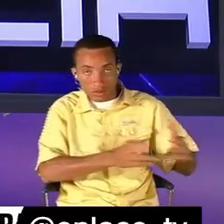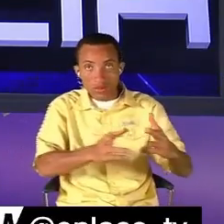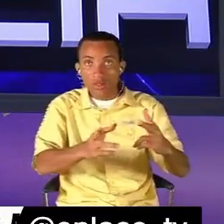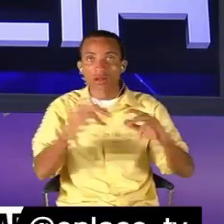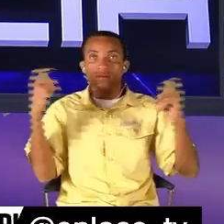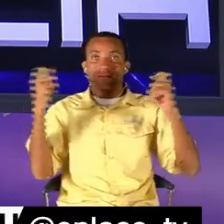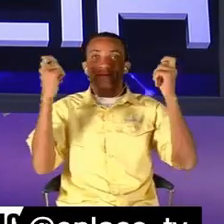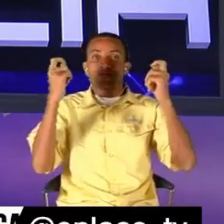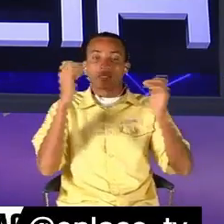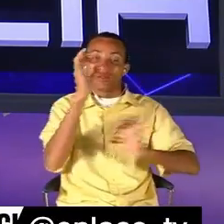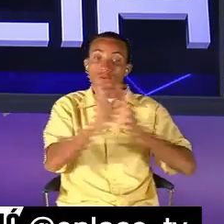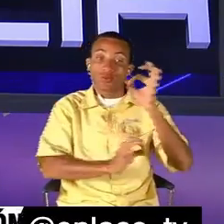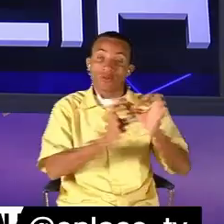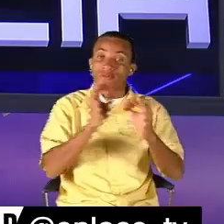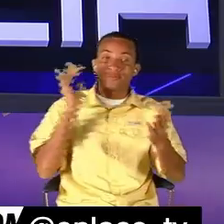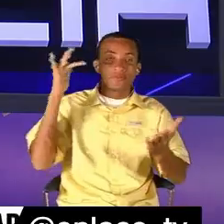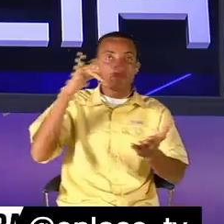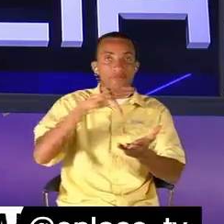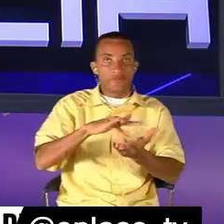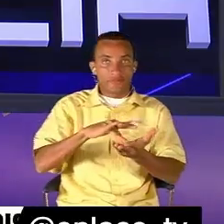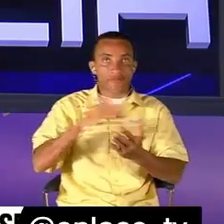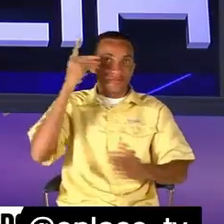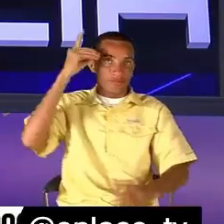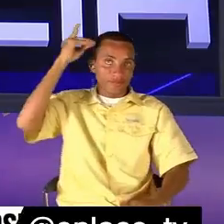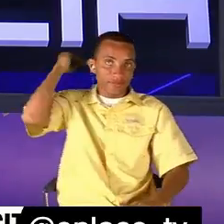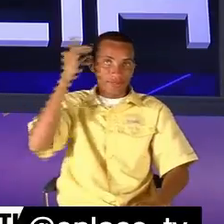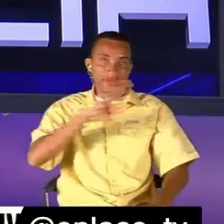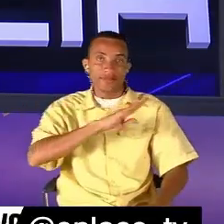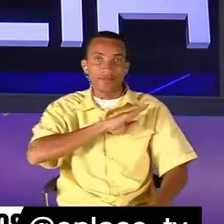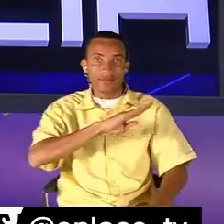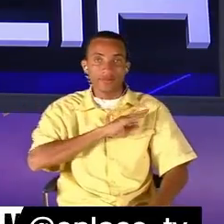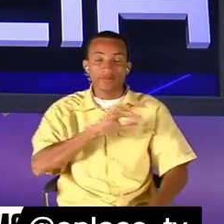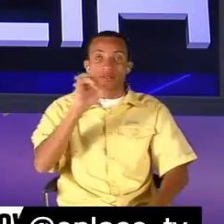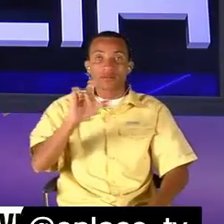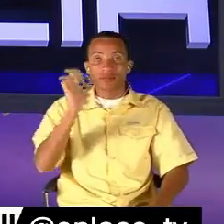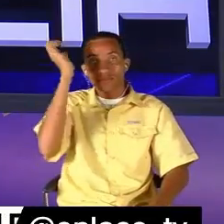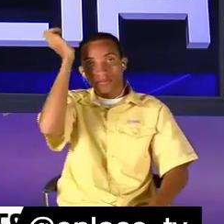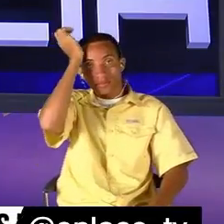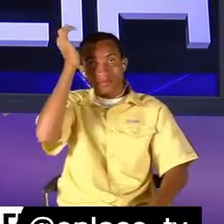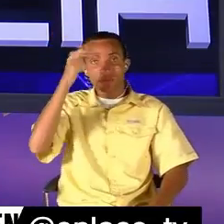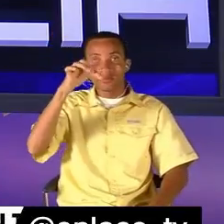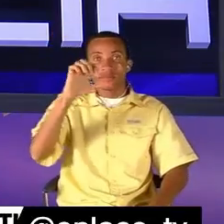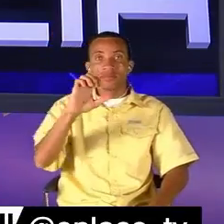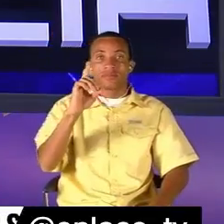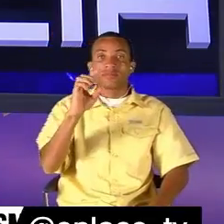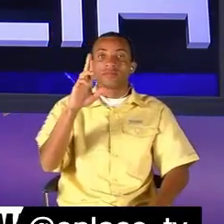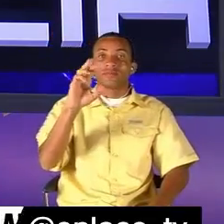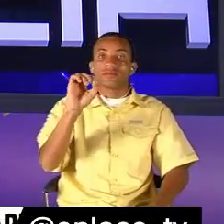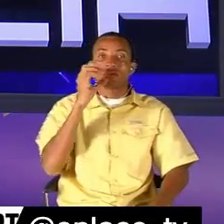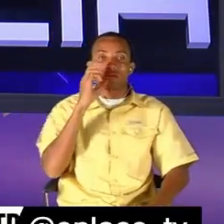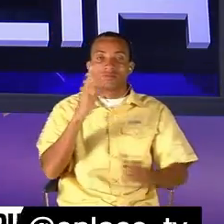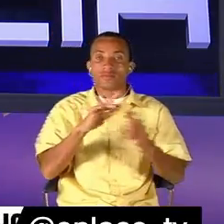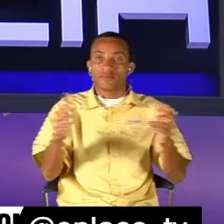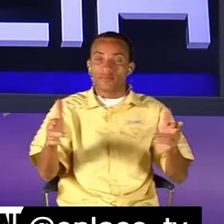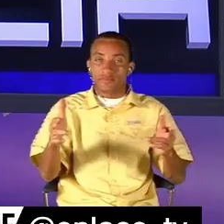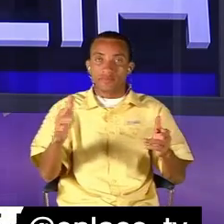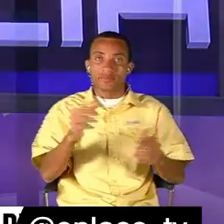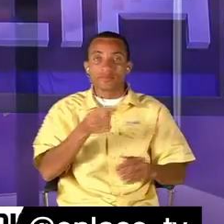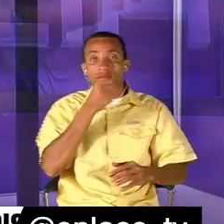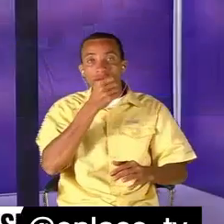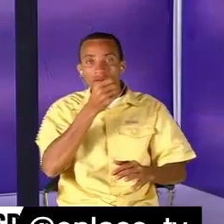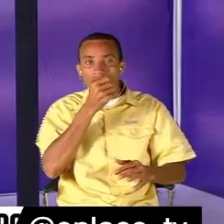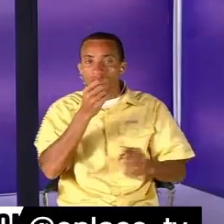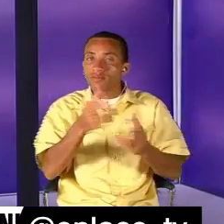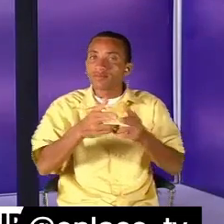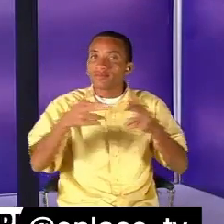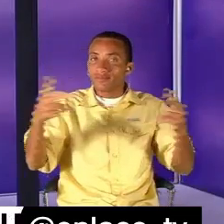la que participa el alcalde Darío Echeverri y el director Pedro Severiche. Se encuentra en el lugar y nos amplía esta información. Saludo entonces